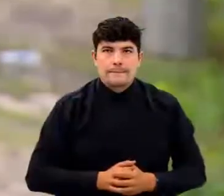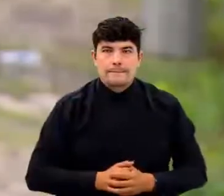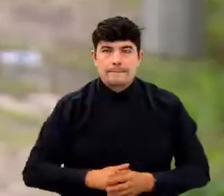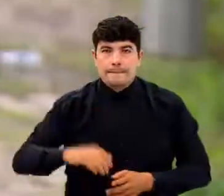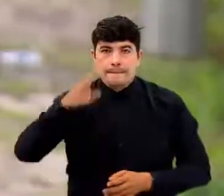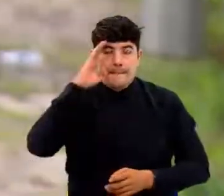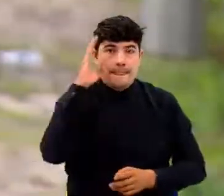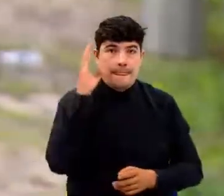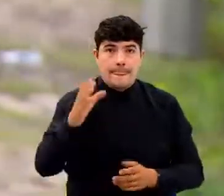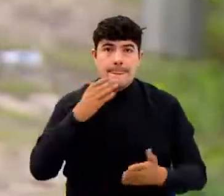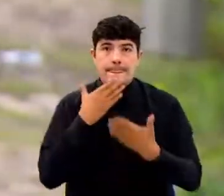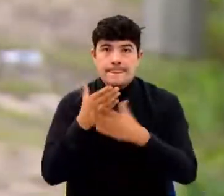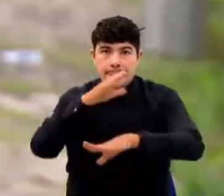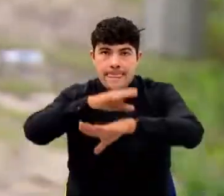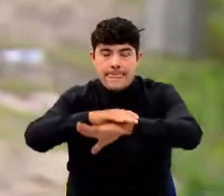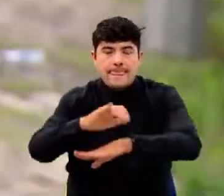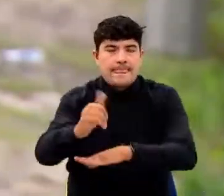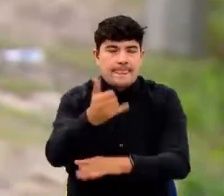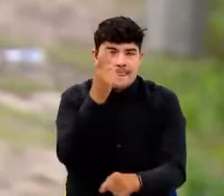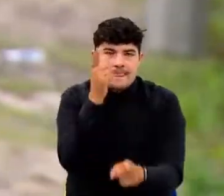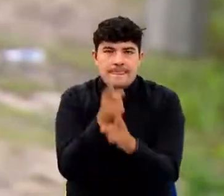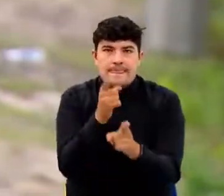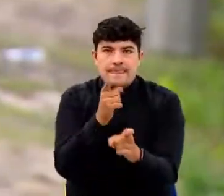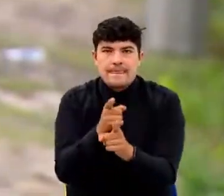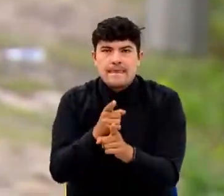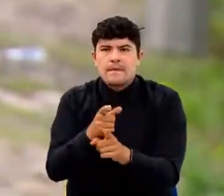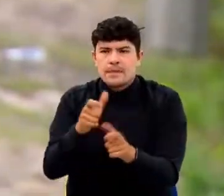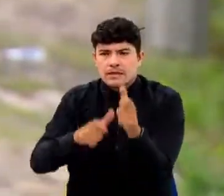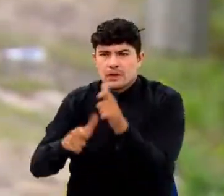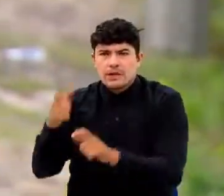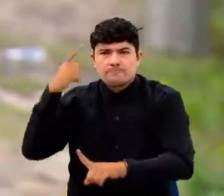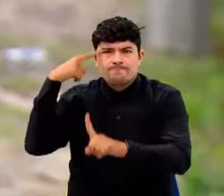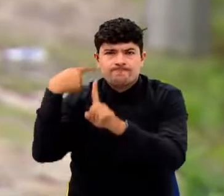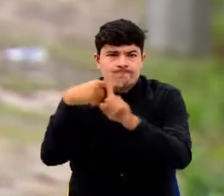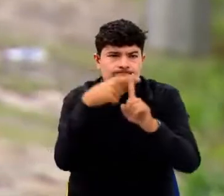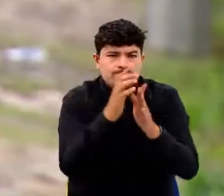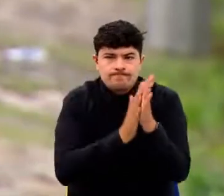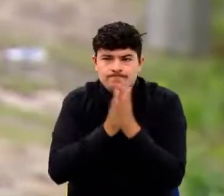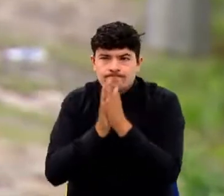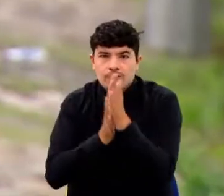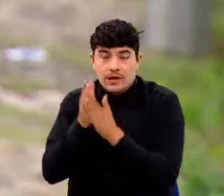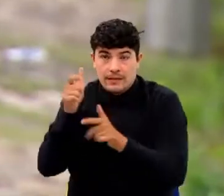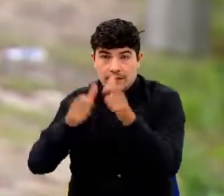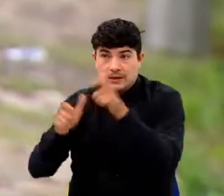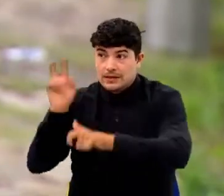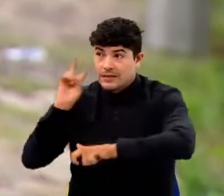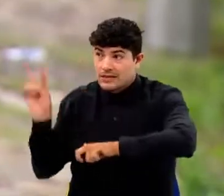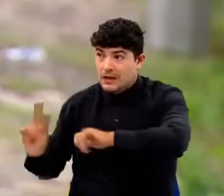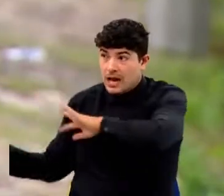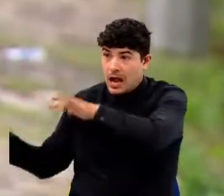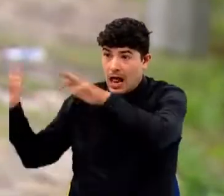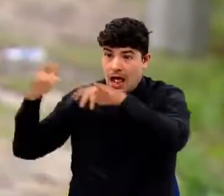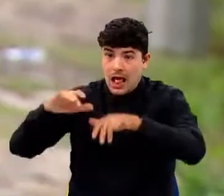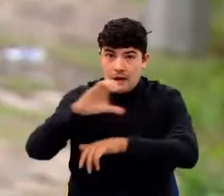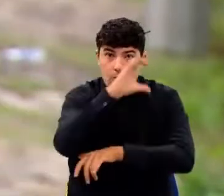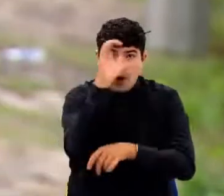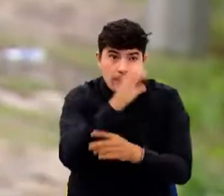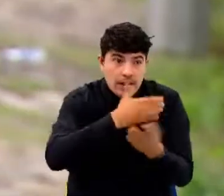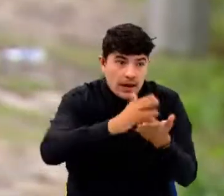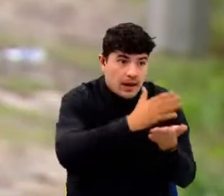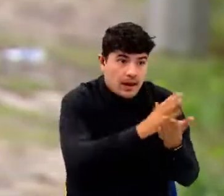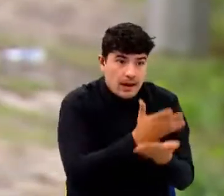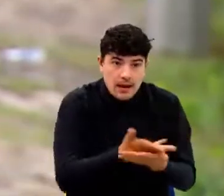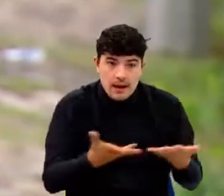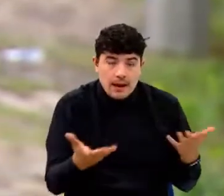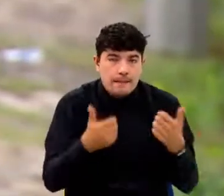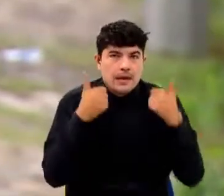Buenas tardes, así es, y es que total optimismo hay en los ciudadanos que vienen del lado venezolano hacia aquí, hacia Colombia,